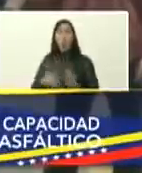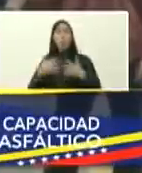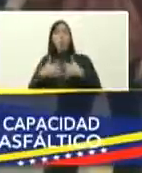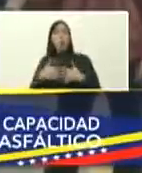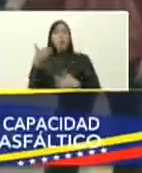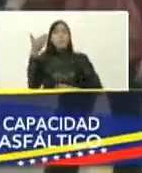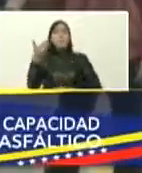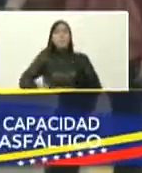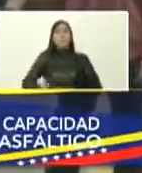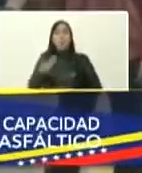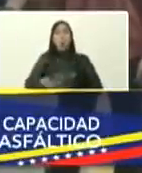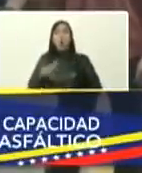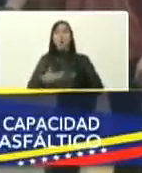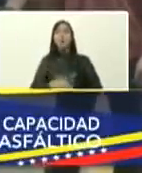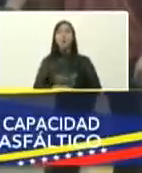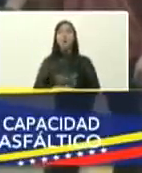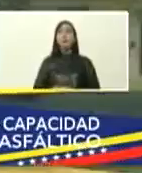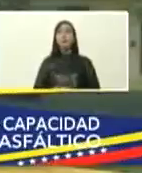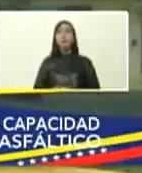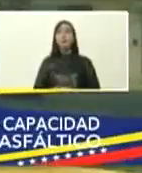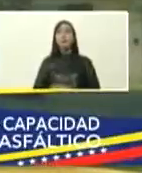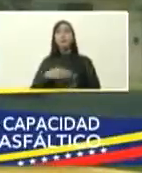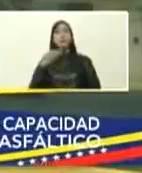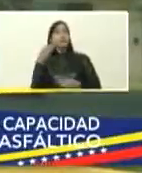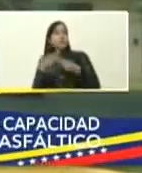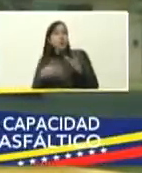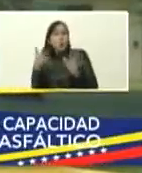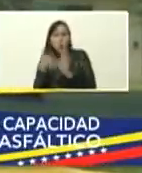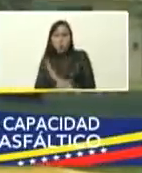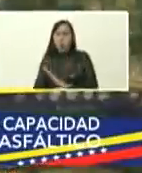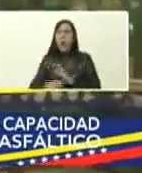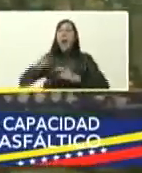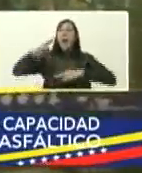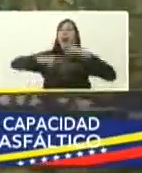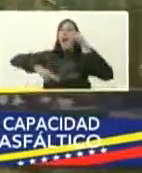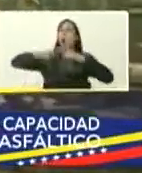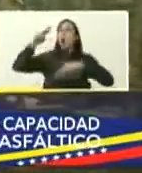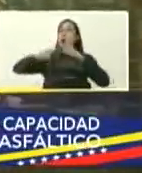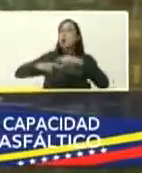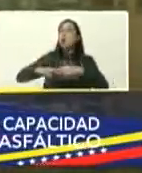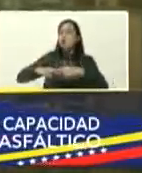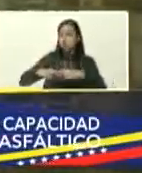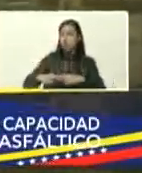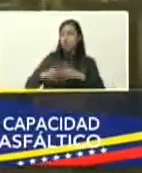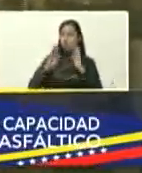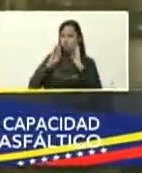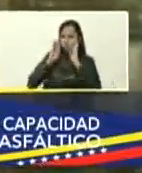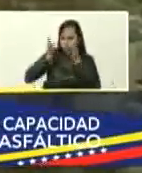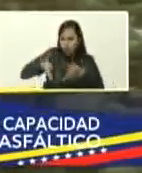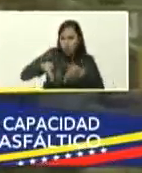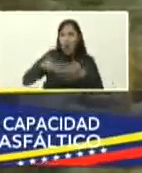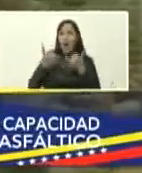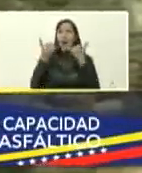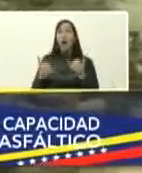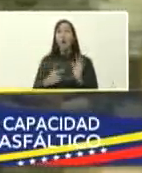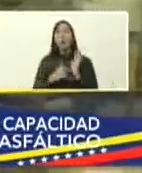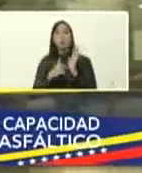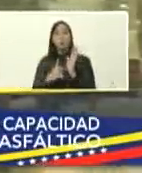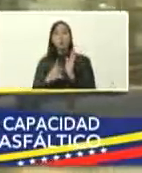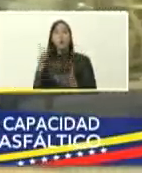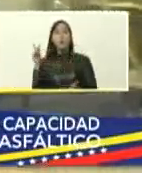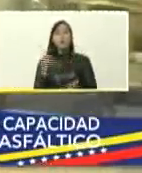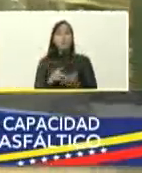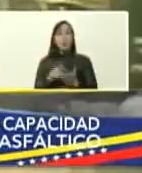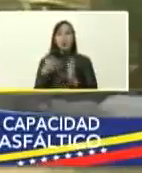prestigio, Edil, una empresa dedicada al área de la construcción y que hoy queremos mostrar, ya que participa también